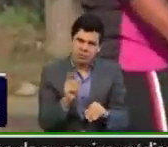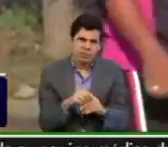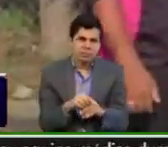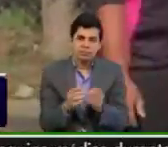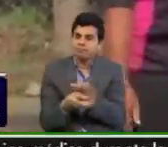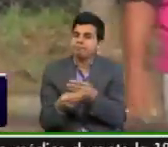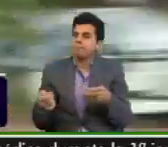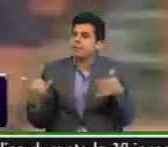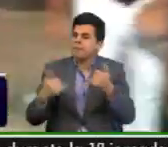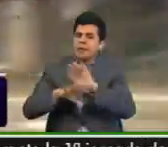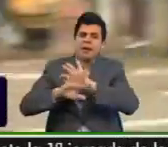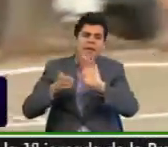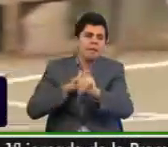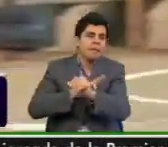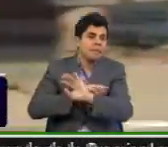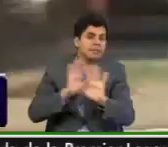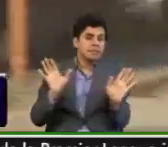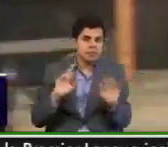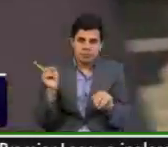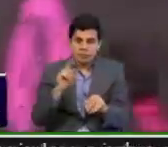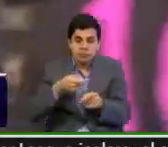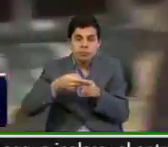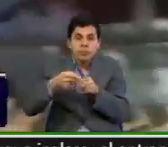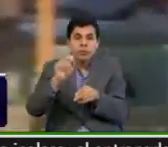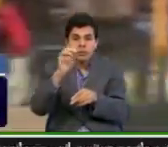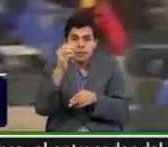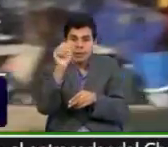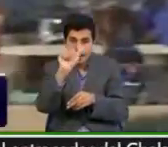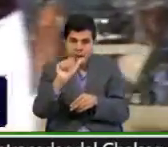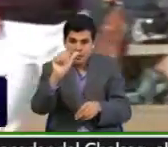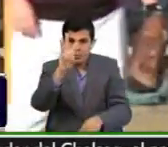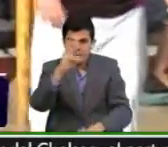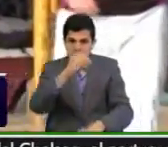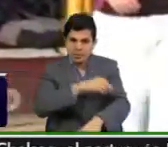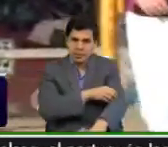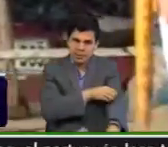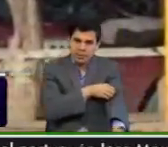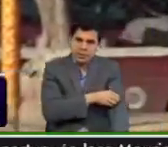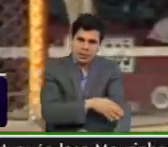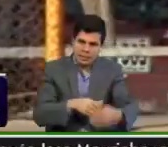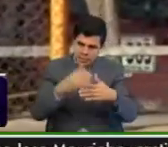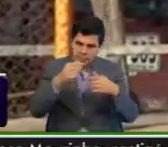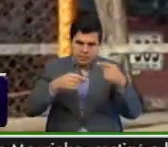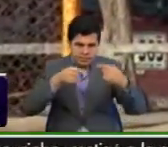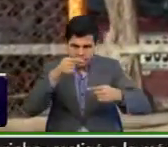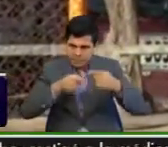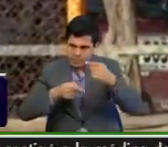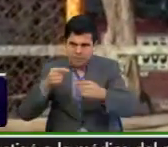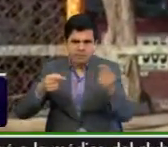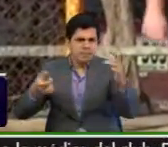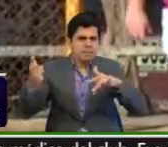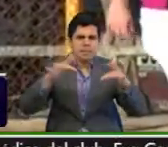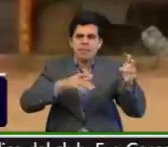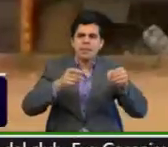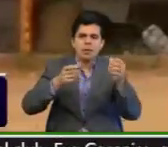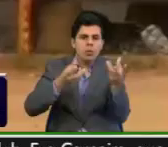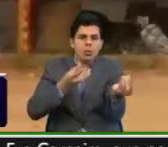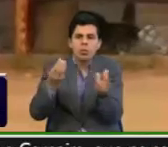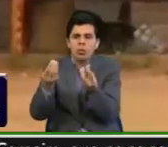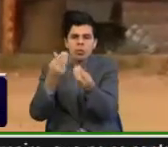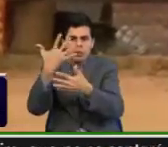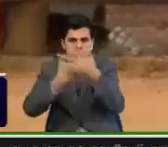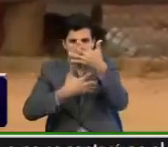se extinga, el próximo 30 de agosto comenzará el campeonato interno, en donde se espera contar con la presencia de 12